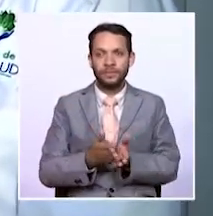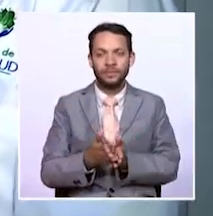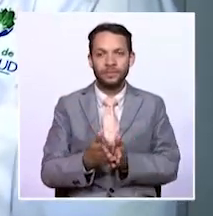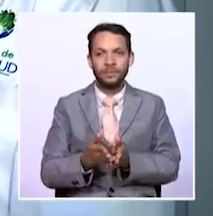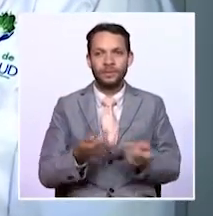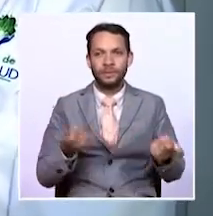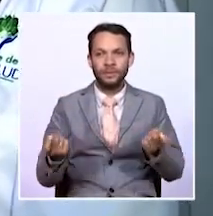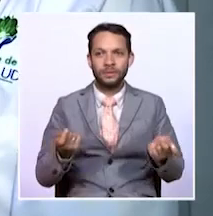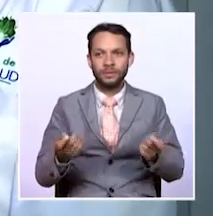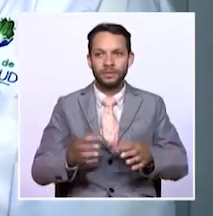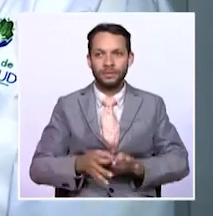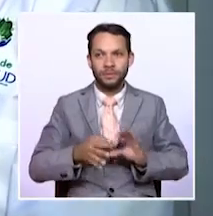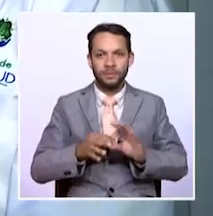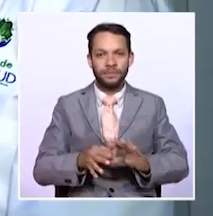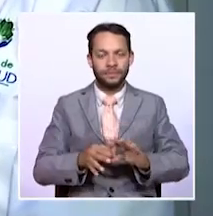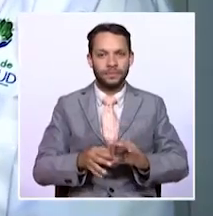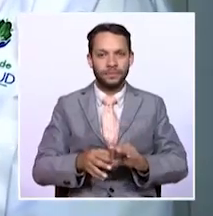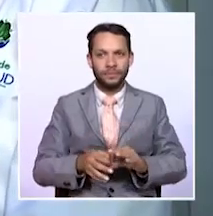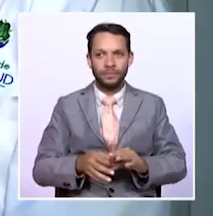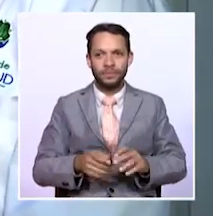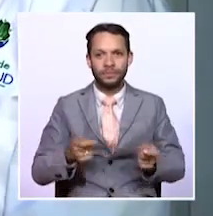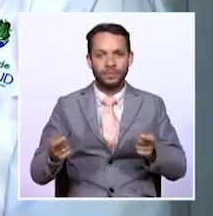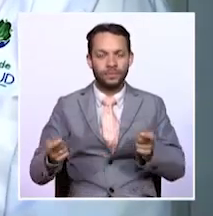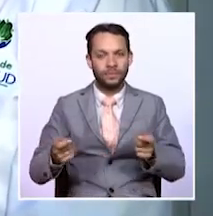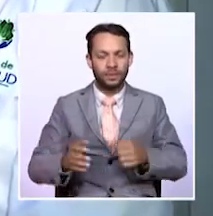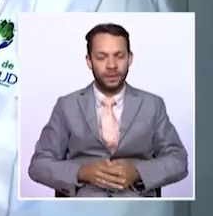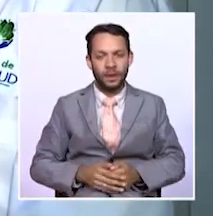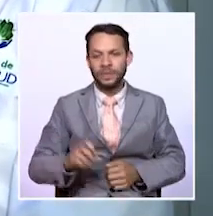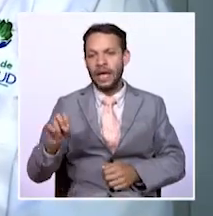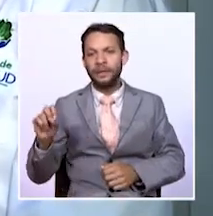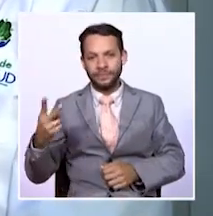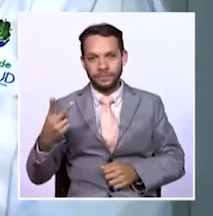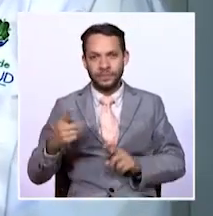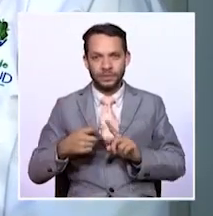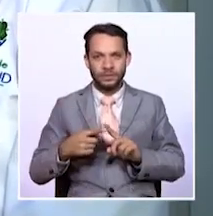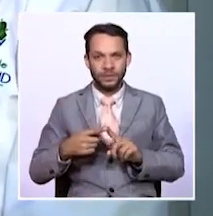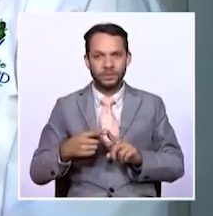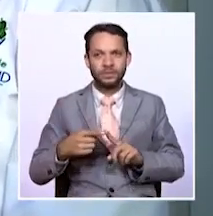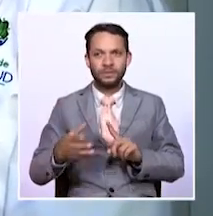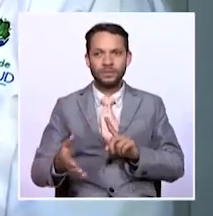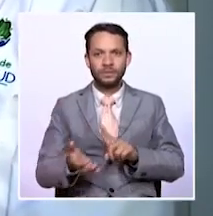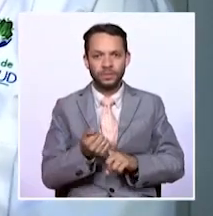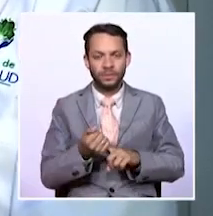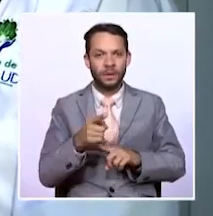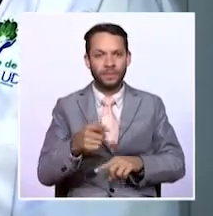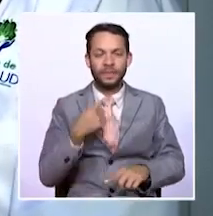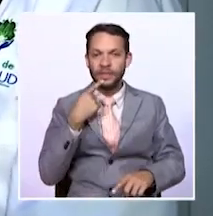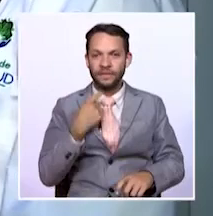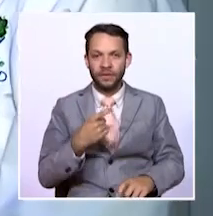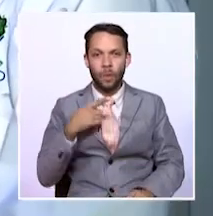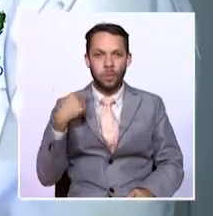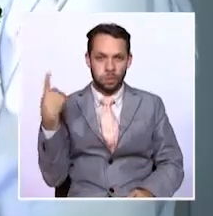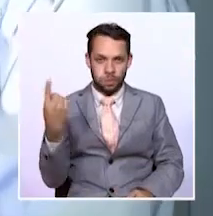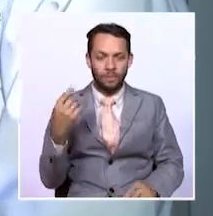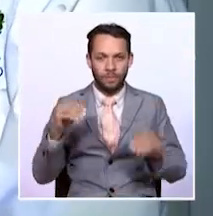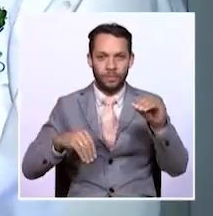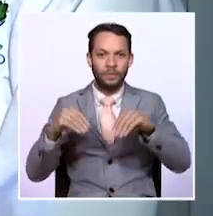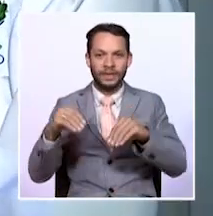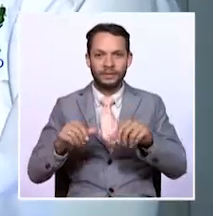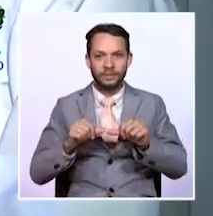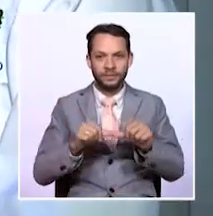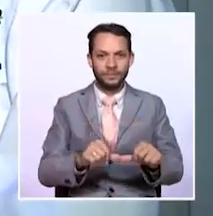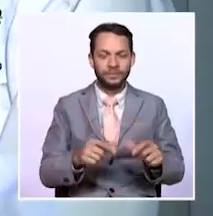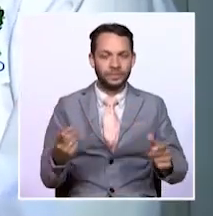momento los dolores de espalda, específicamente el dolor lumbar, se ha convertido en la segunda causa de consulta médica a nivel mundial. ¿Sí? Las